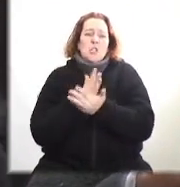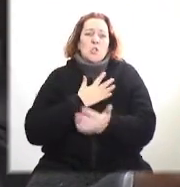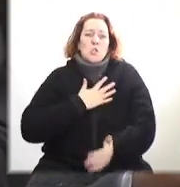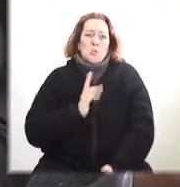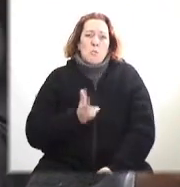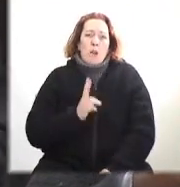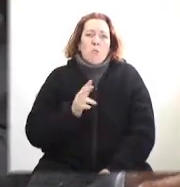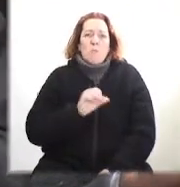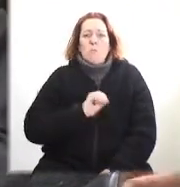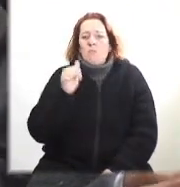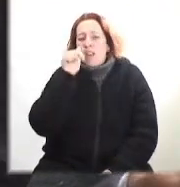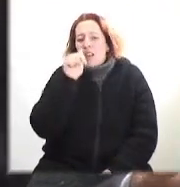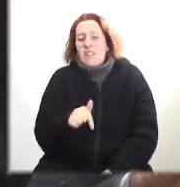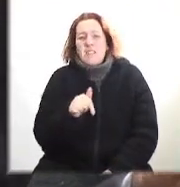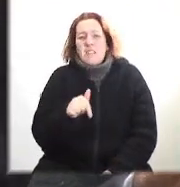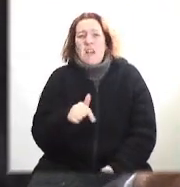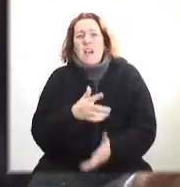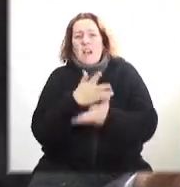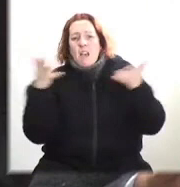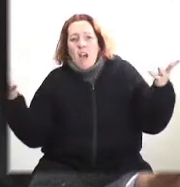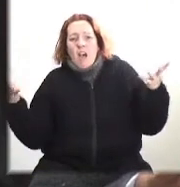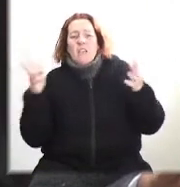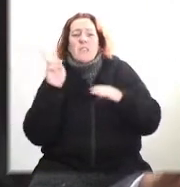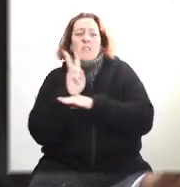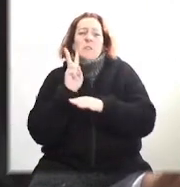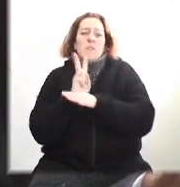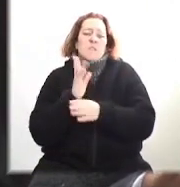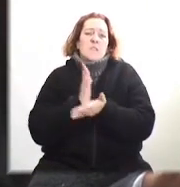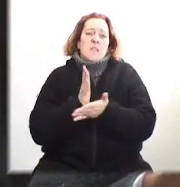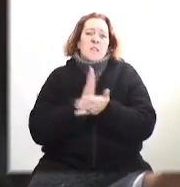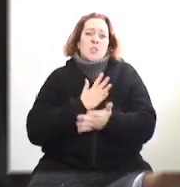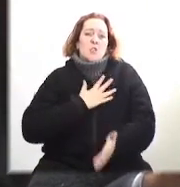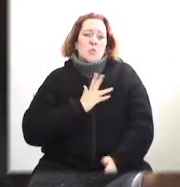por tener esa amplia defensa de los derechos humanos.